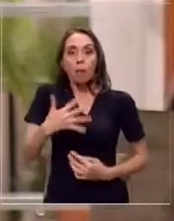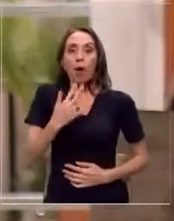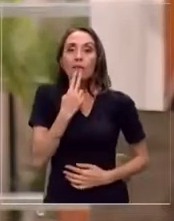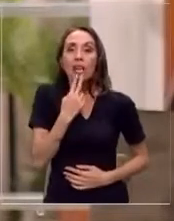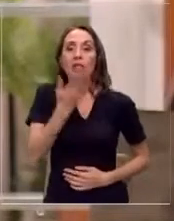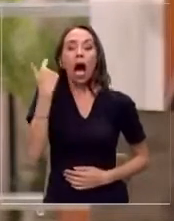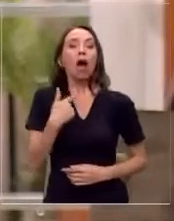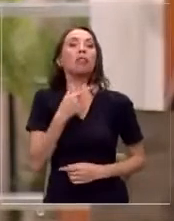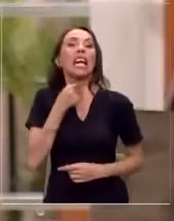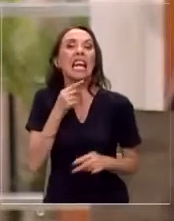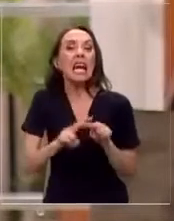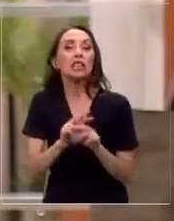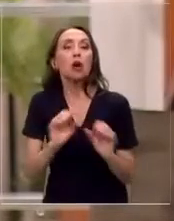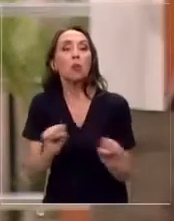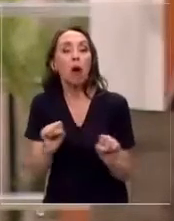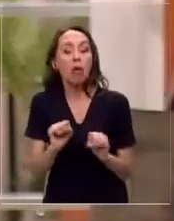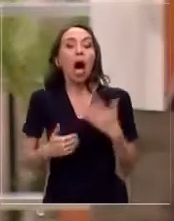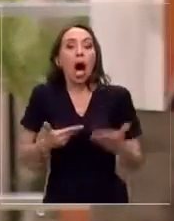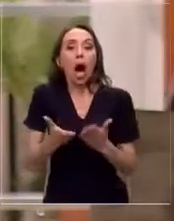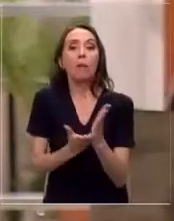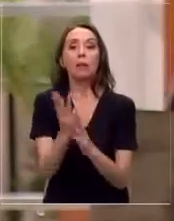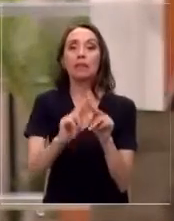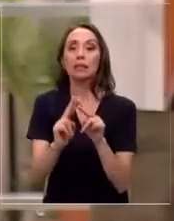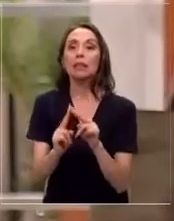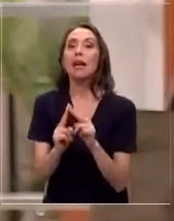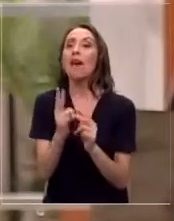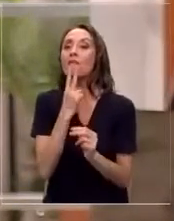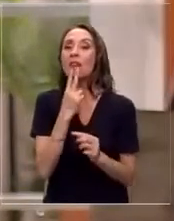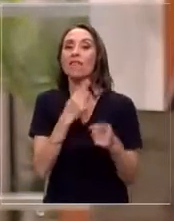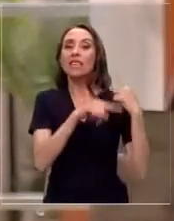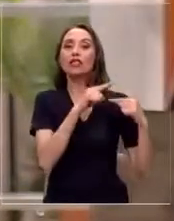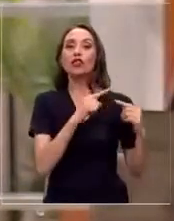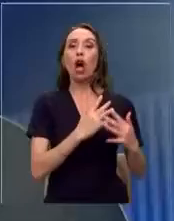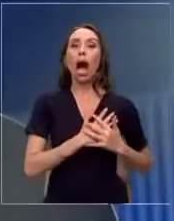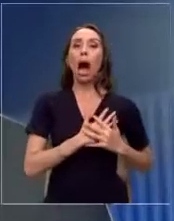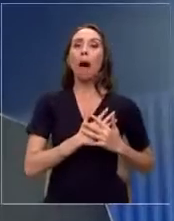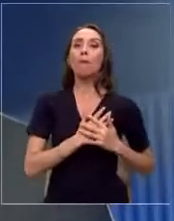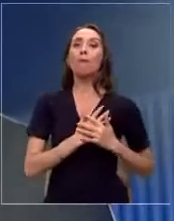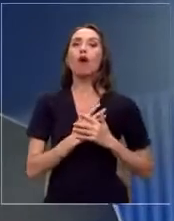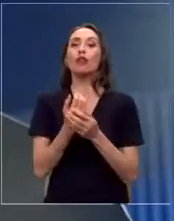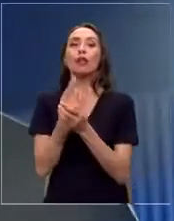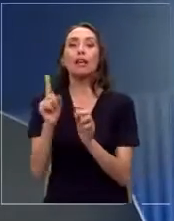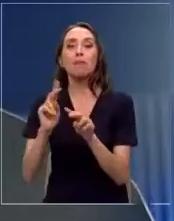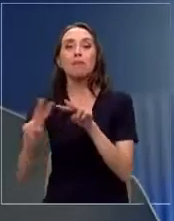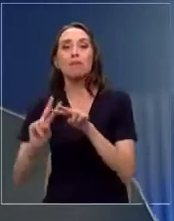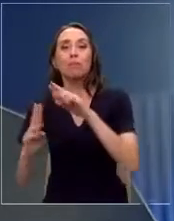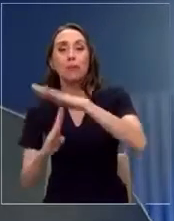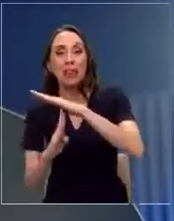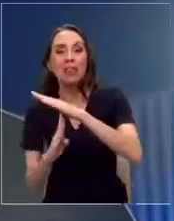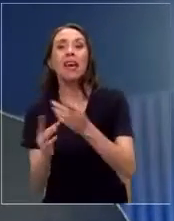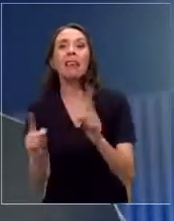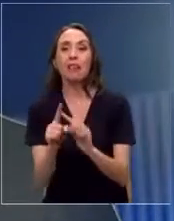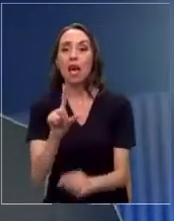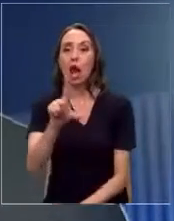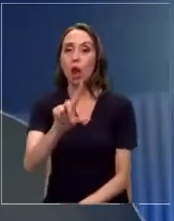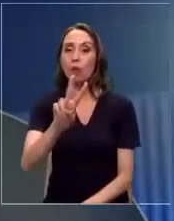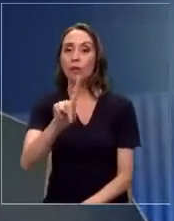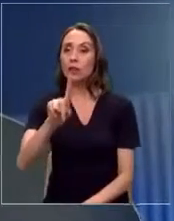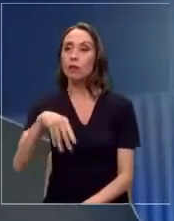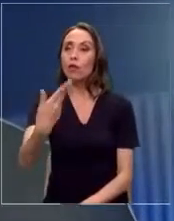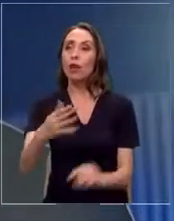cosas que siempre quisieron empiezan a vivir las historias de amor que eran sus pendientes una tremenda sorpresa el lunes 21